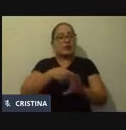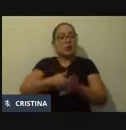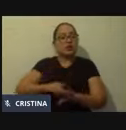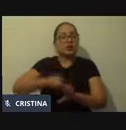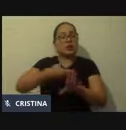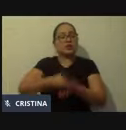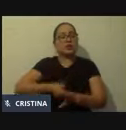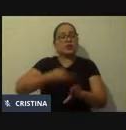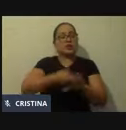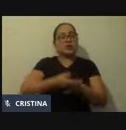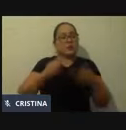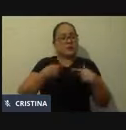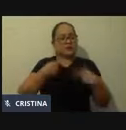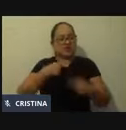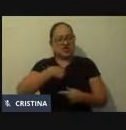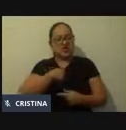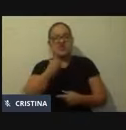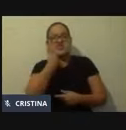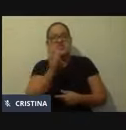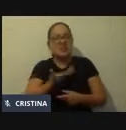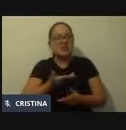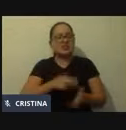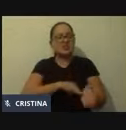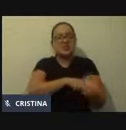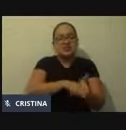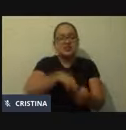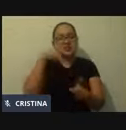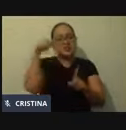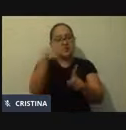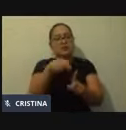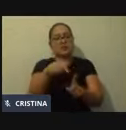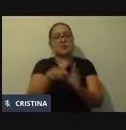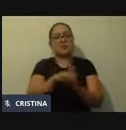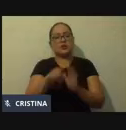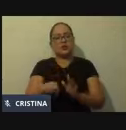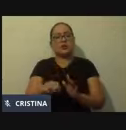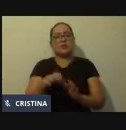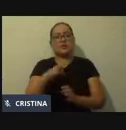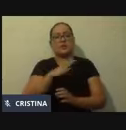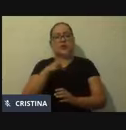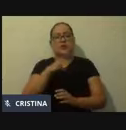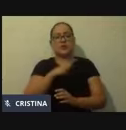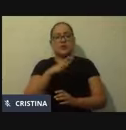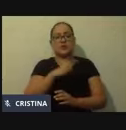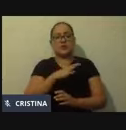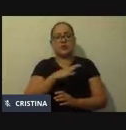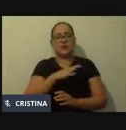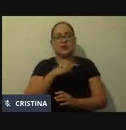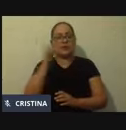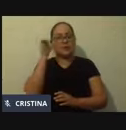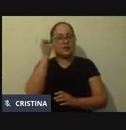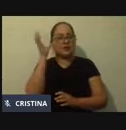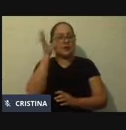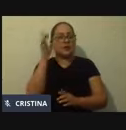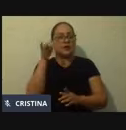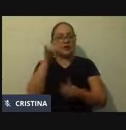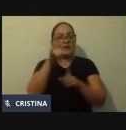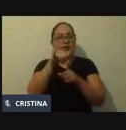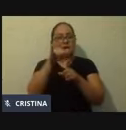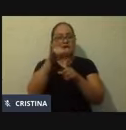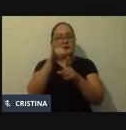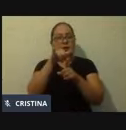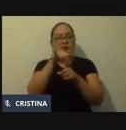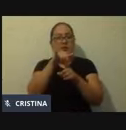con intención. Como van a ver aquí en la pantalla de la izquierda con nuestra amiga Cris, bullying se